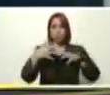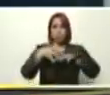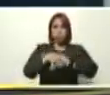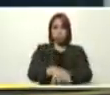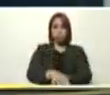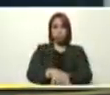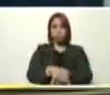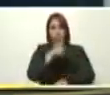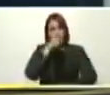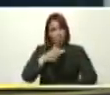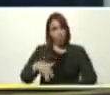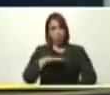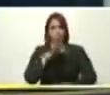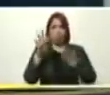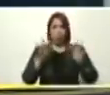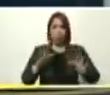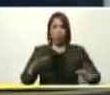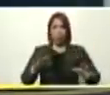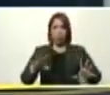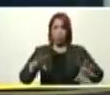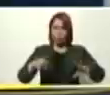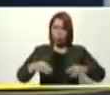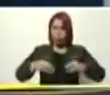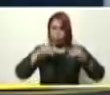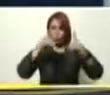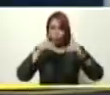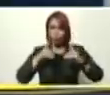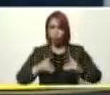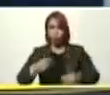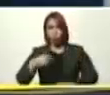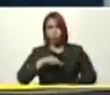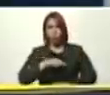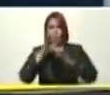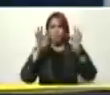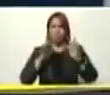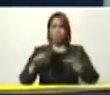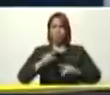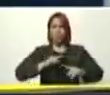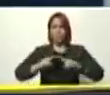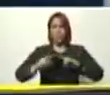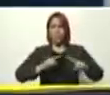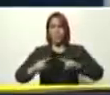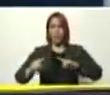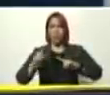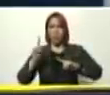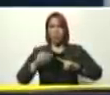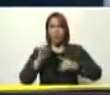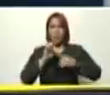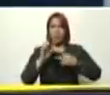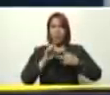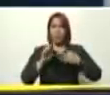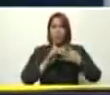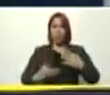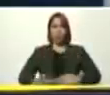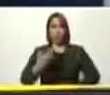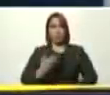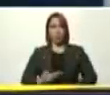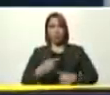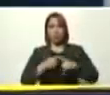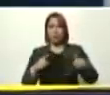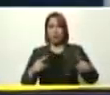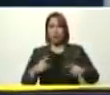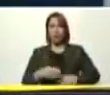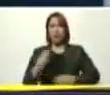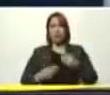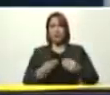pueblo, nuestras formas de tomar decisiones, nuestra forma de gobernar, y un elemento clave para provocar